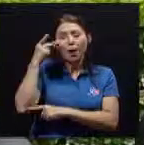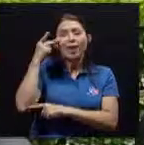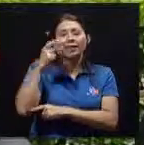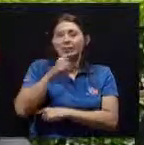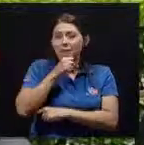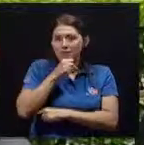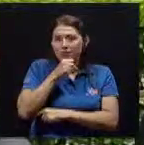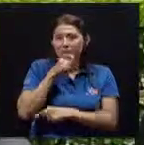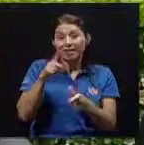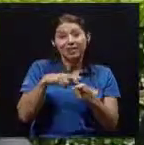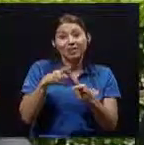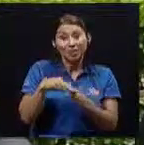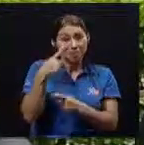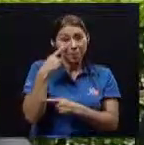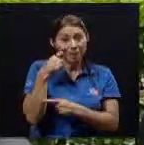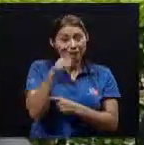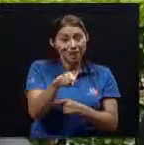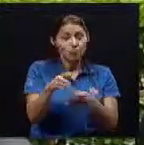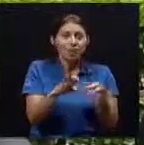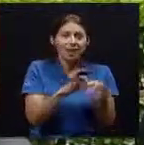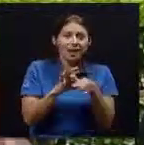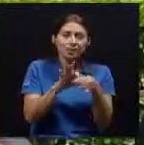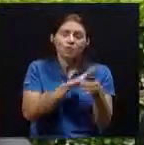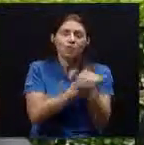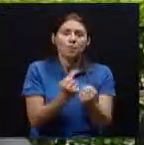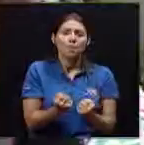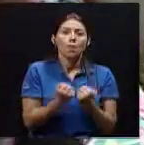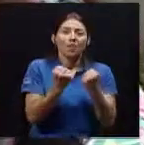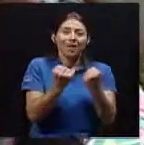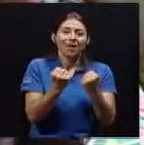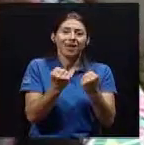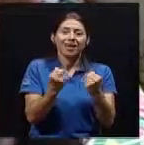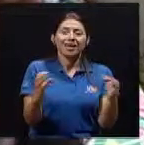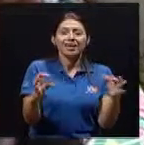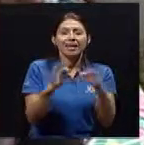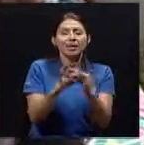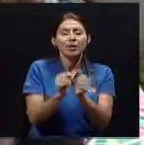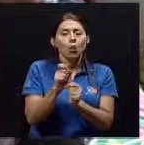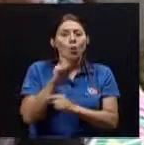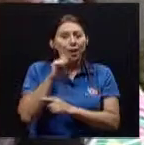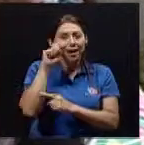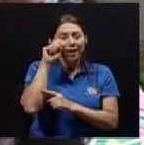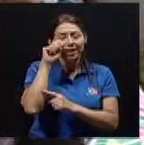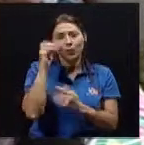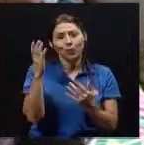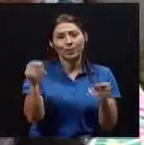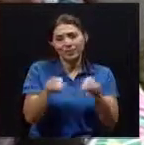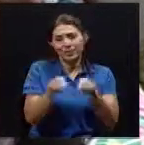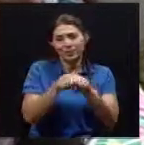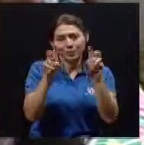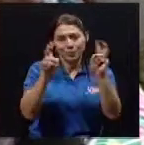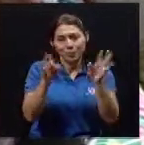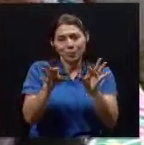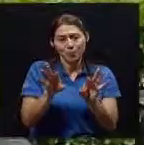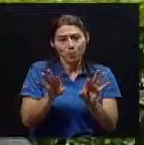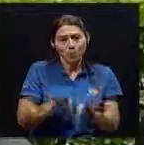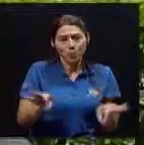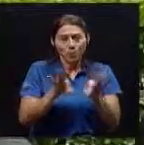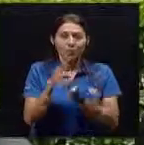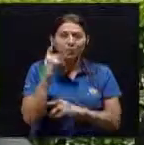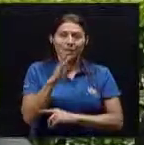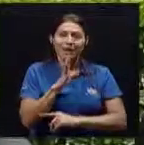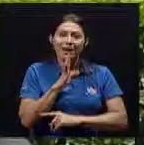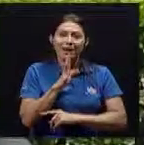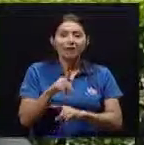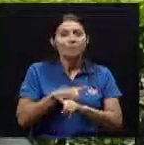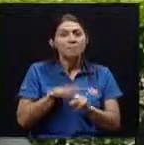viendo ahí una relación de poder, ¿verdad? Que tiene que ver con género, que sería, eso es otro tema también interesantísimo de poder tratar, ¿verdad?